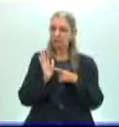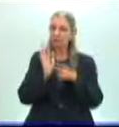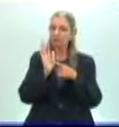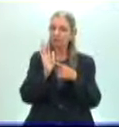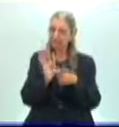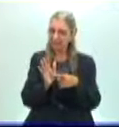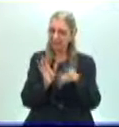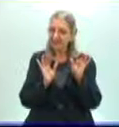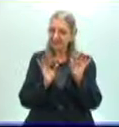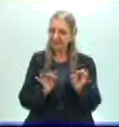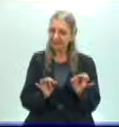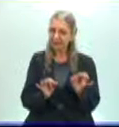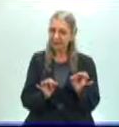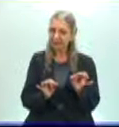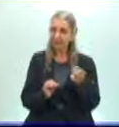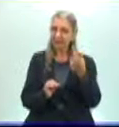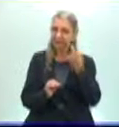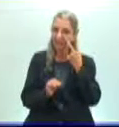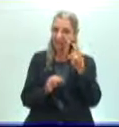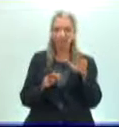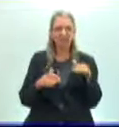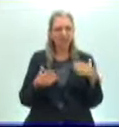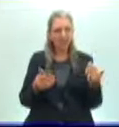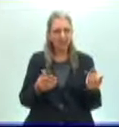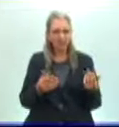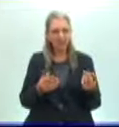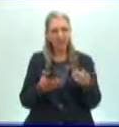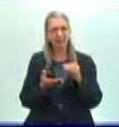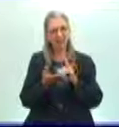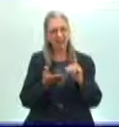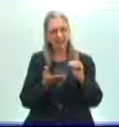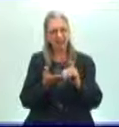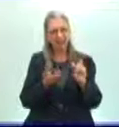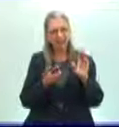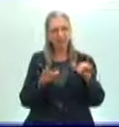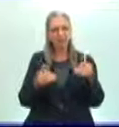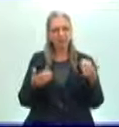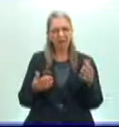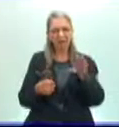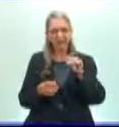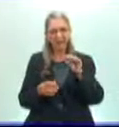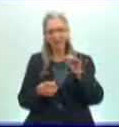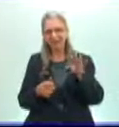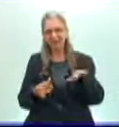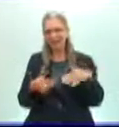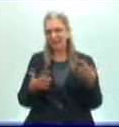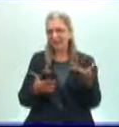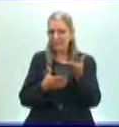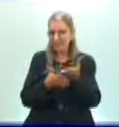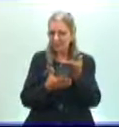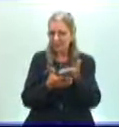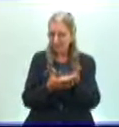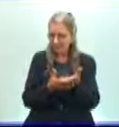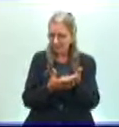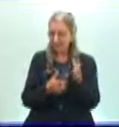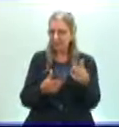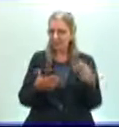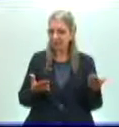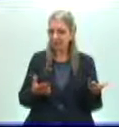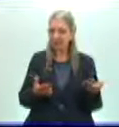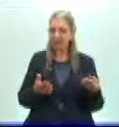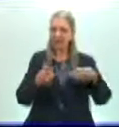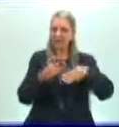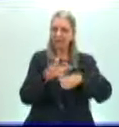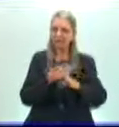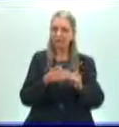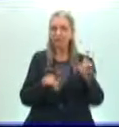siempre deben tener claro cuando aparezca un ejercicio de este tipo en un examen, en el examen de ingreso, sobre todo, ¿no? En una pregunta